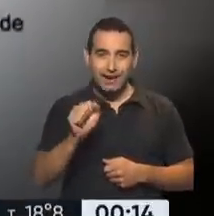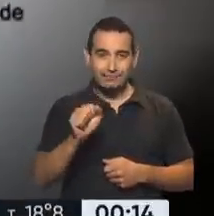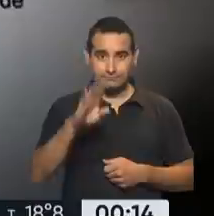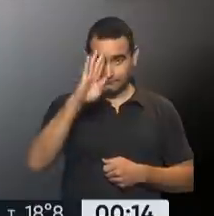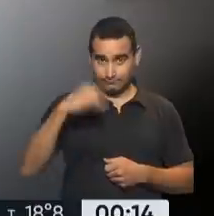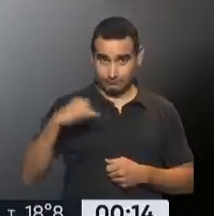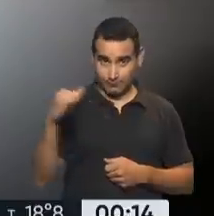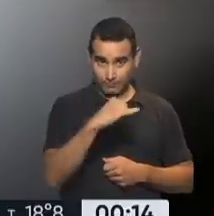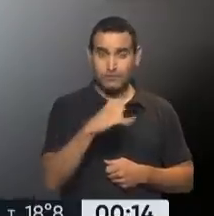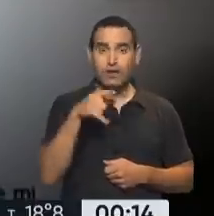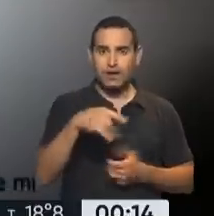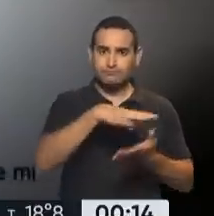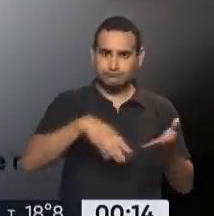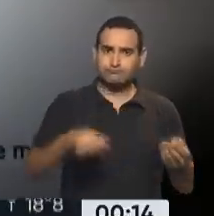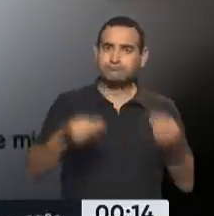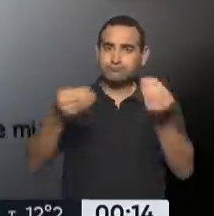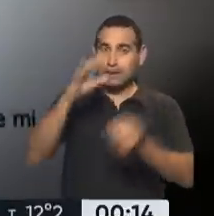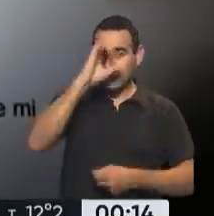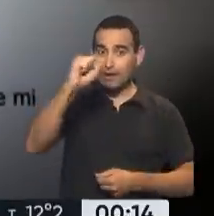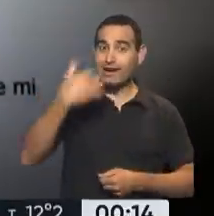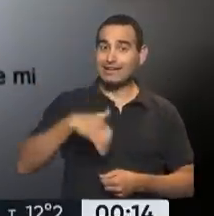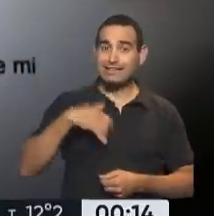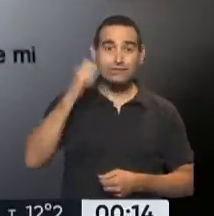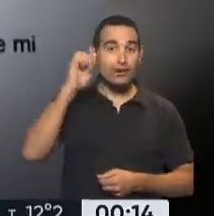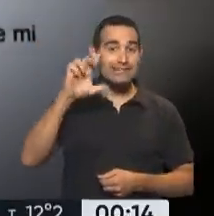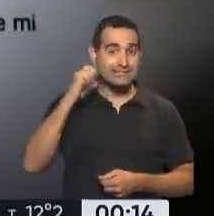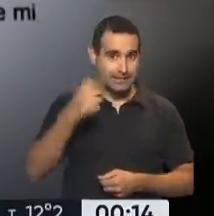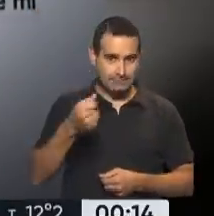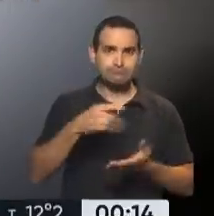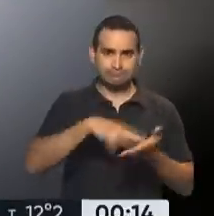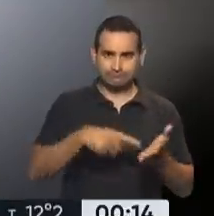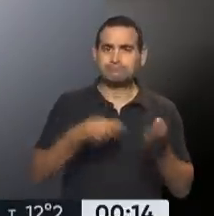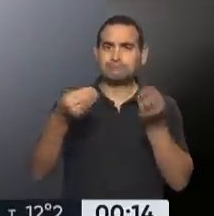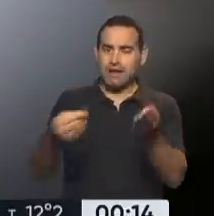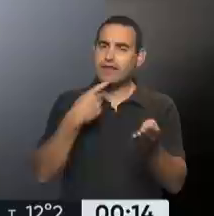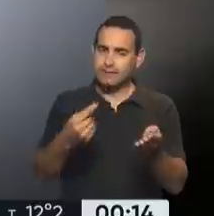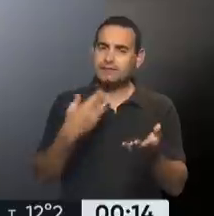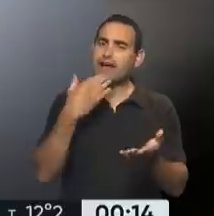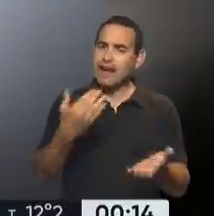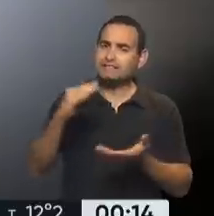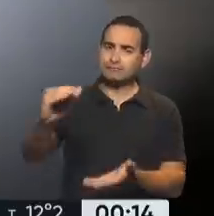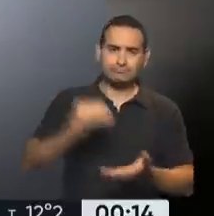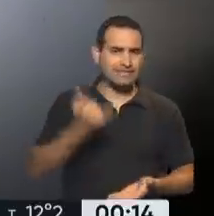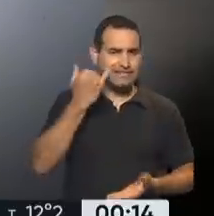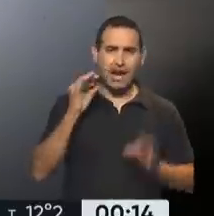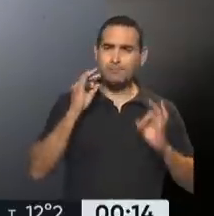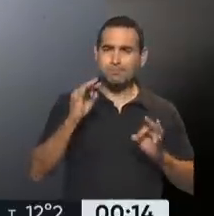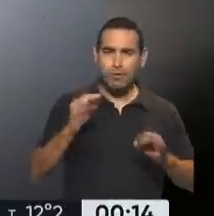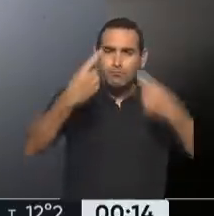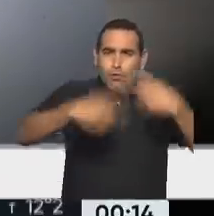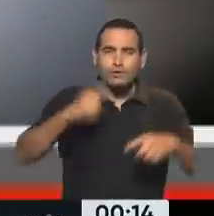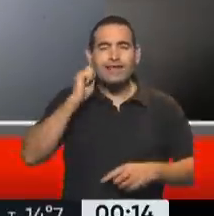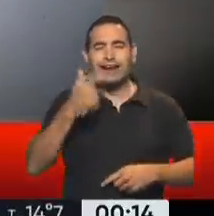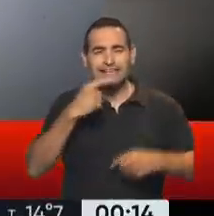al entonces embajador argentino Normando Álvarez García, confirma la recepción del material bélico de agentes químicos